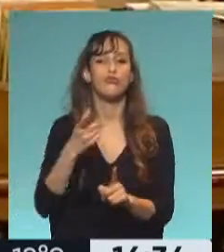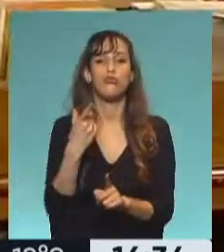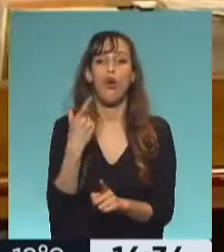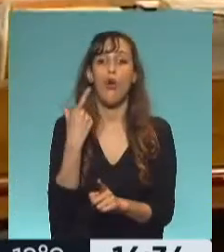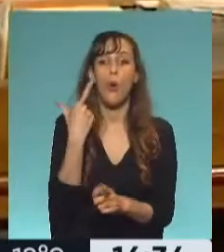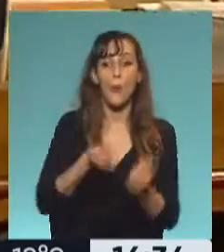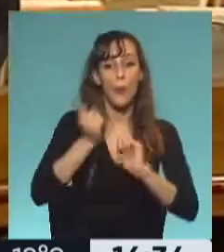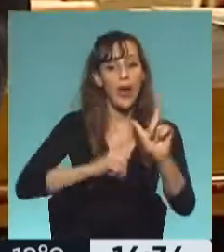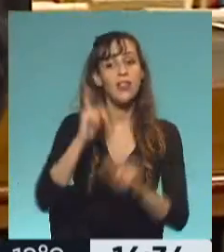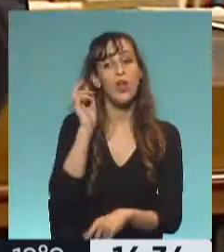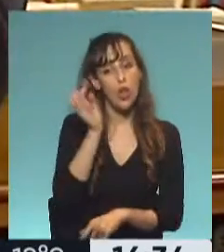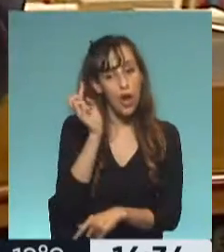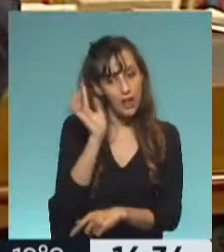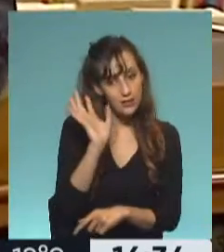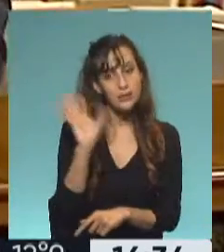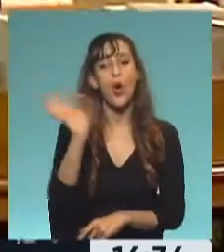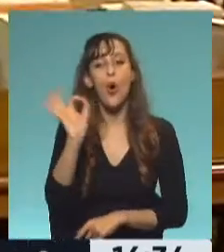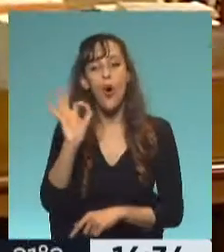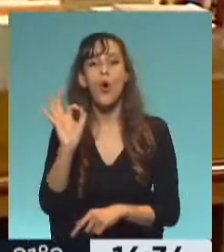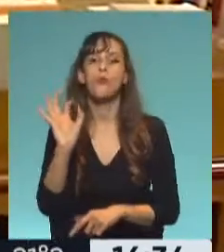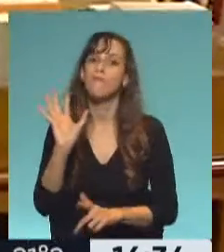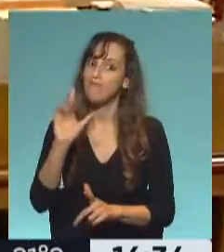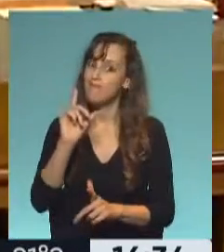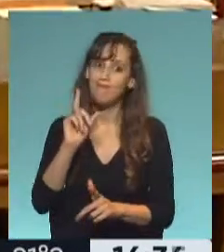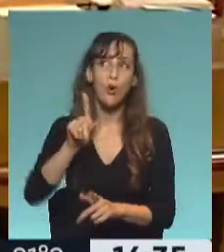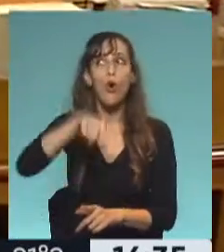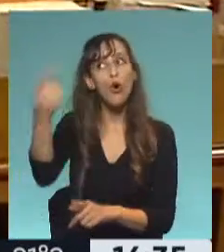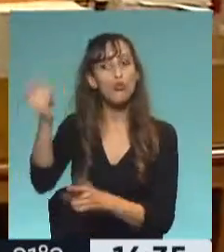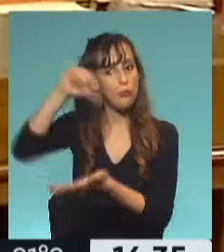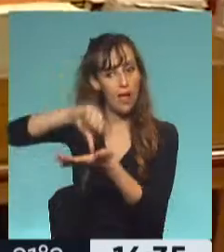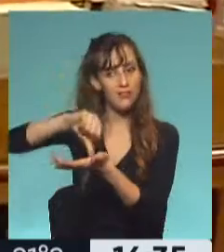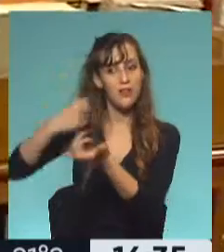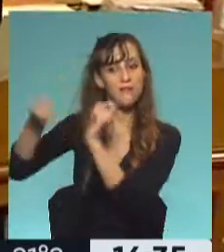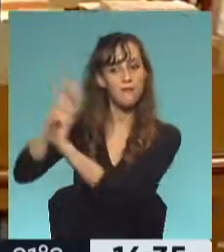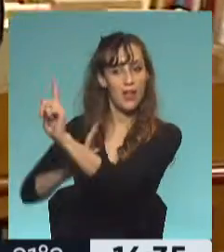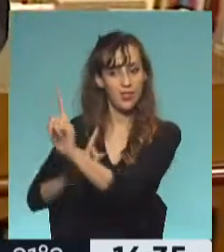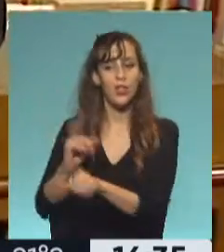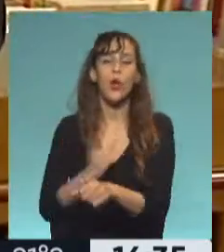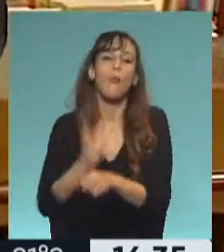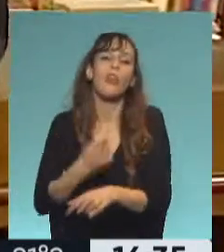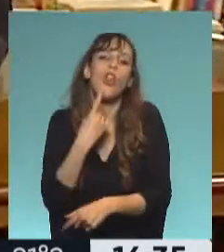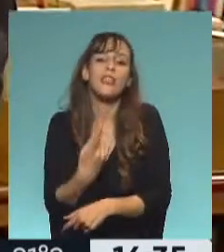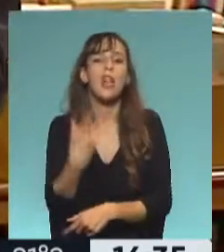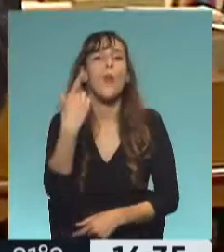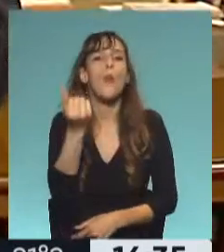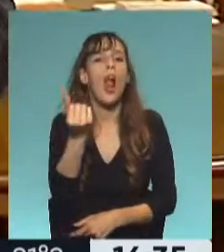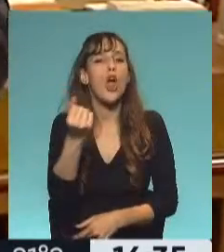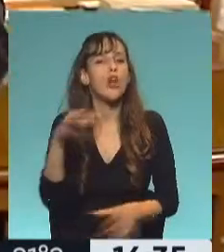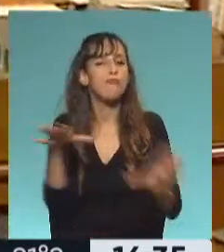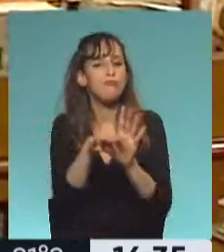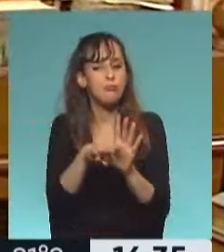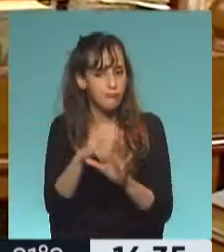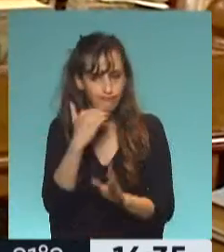se venden afuera. De modo que es muy relativo, no te puedo decir, esto vale tanto. ¿Se sabe cuántos ejemplares hubo en esa